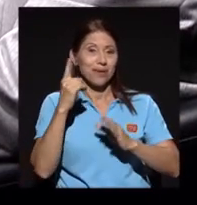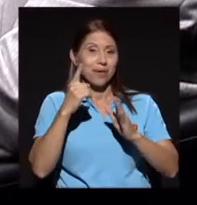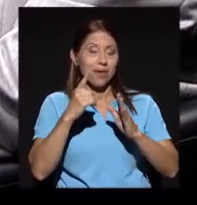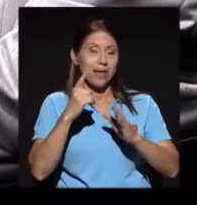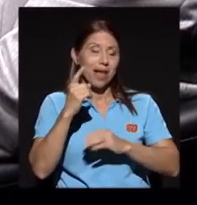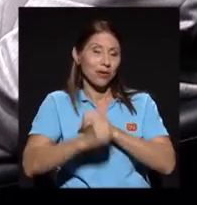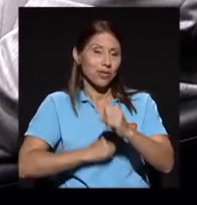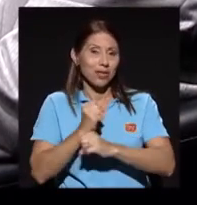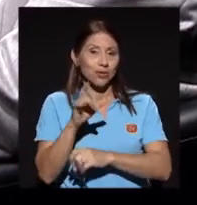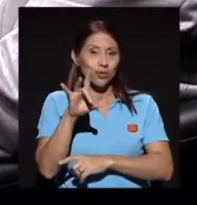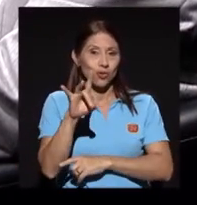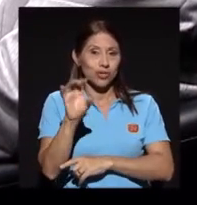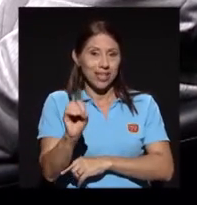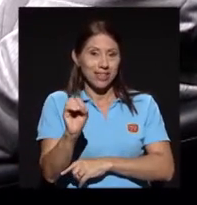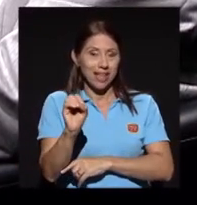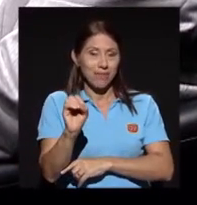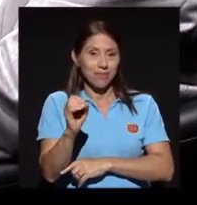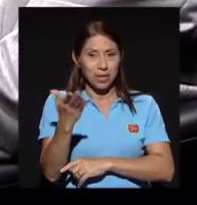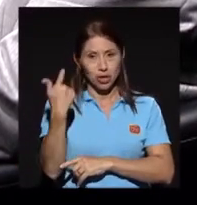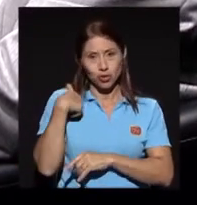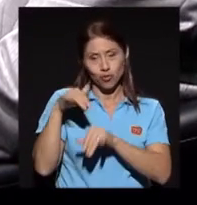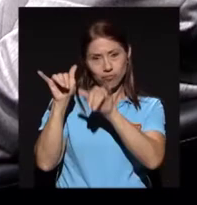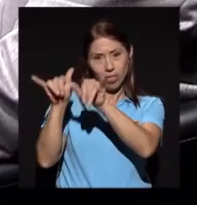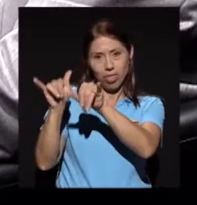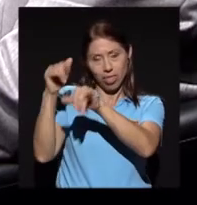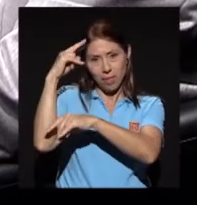rabo entre las piernas por razones